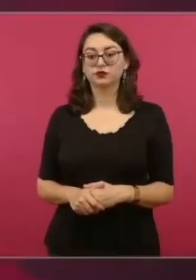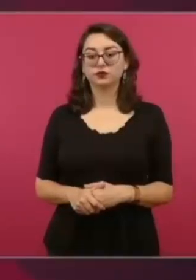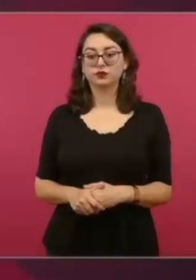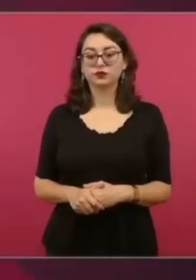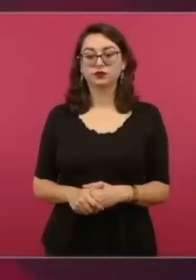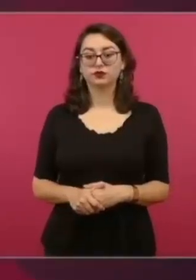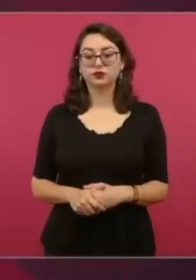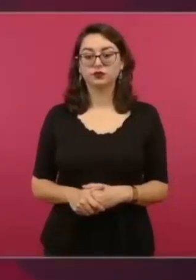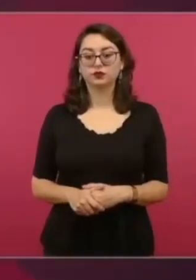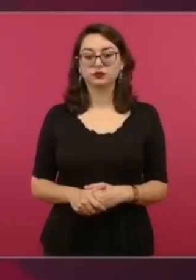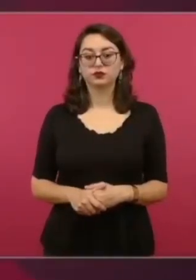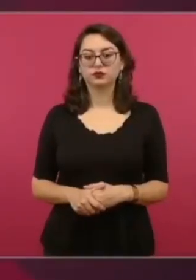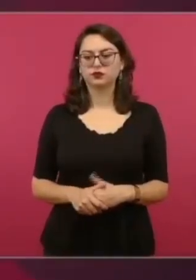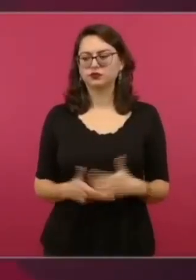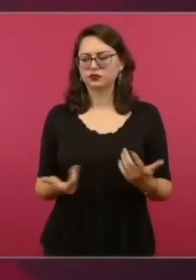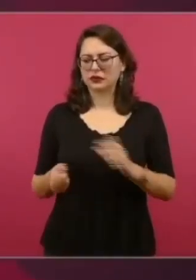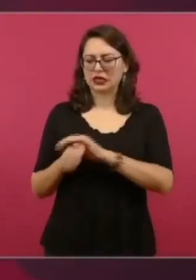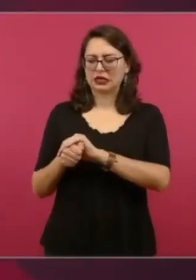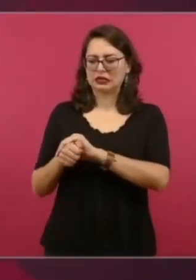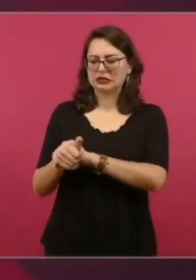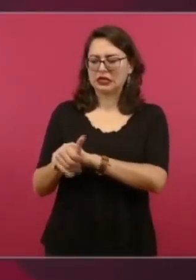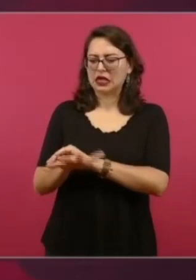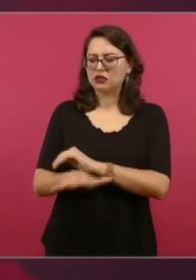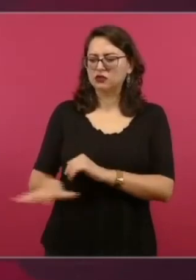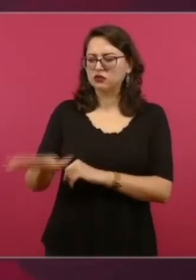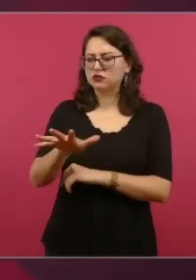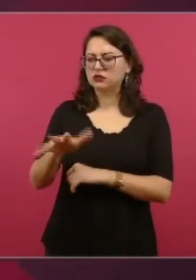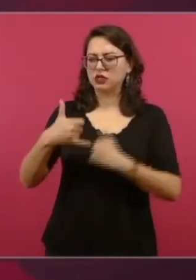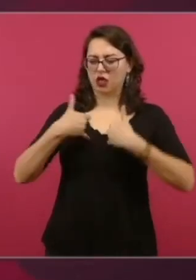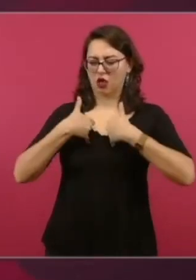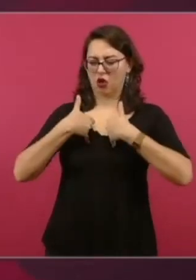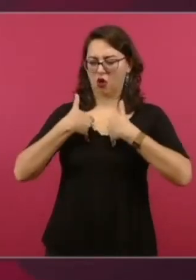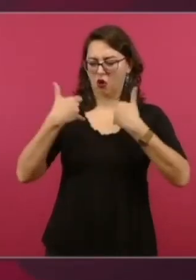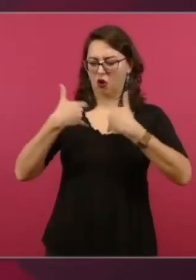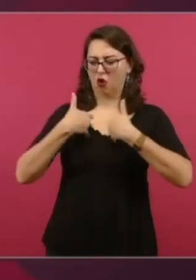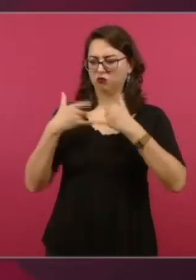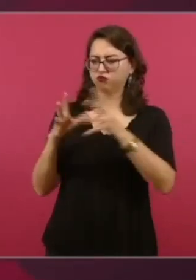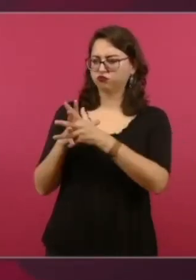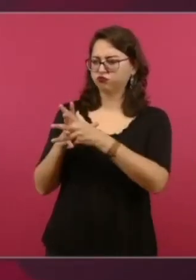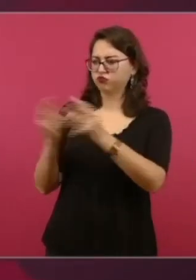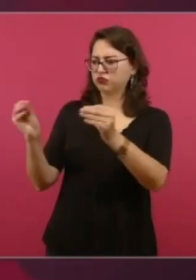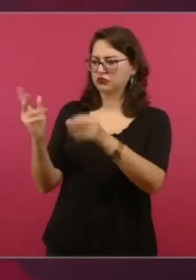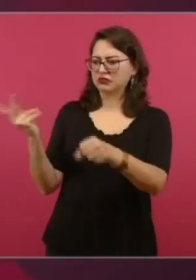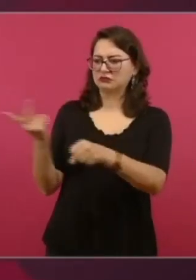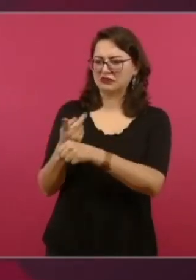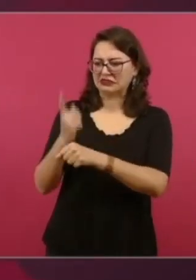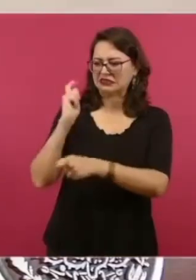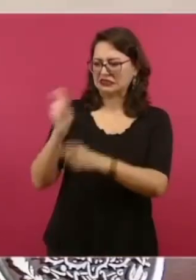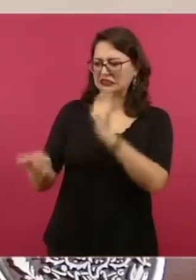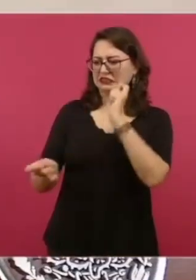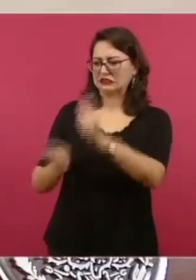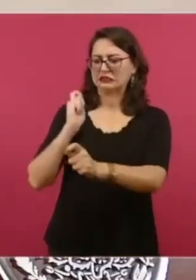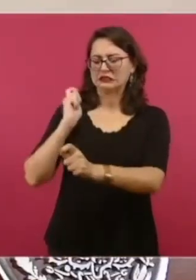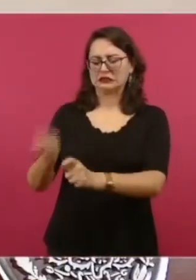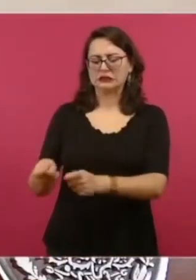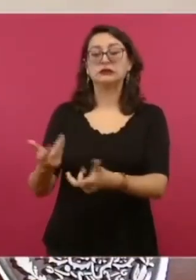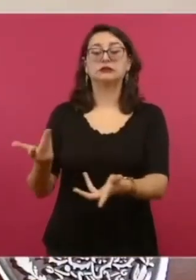lo que sucedió con los jóvenes de Ayotzinapa. Se ha ido avanzando